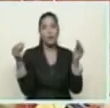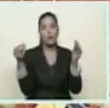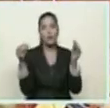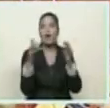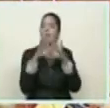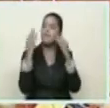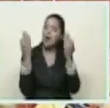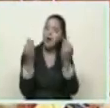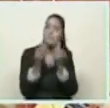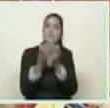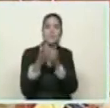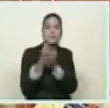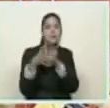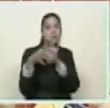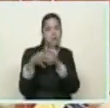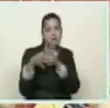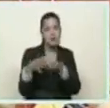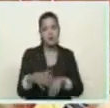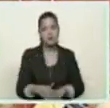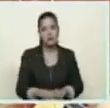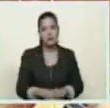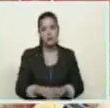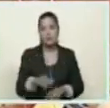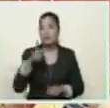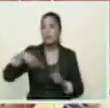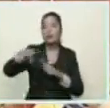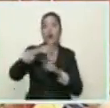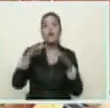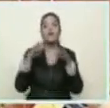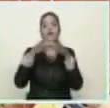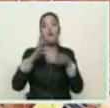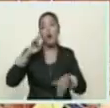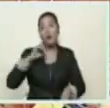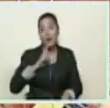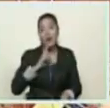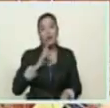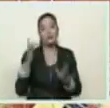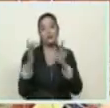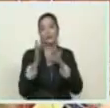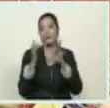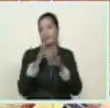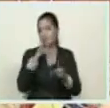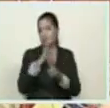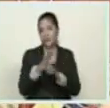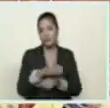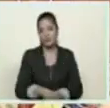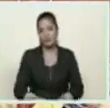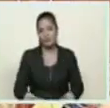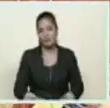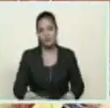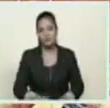familia familia círculo bolivariano x círculo bolivariano